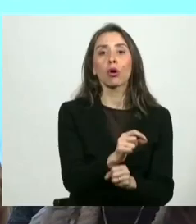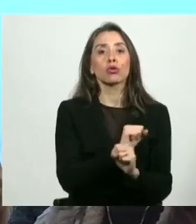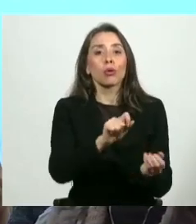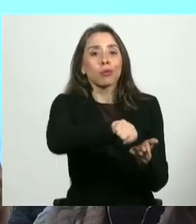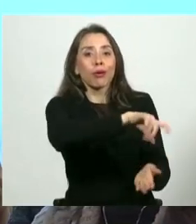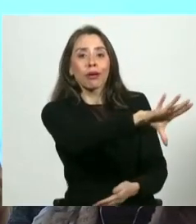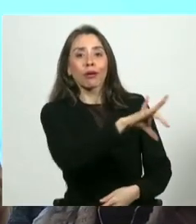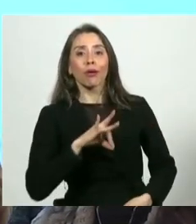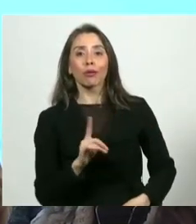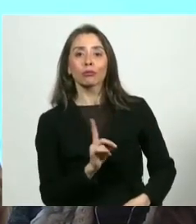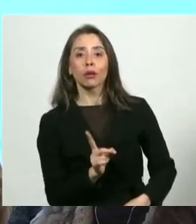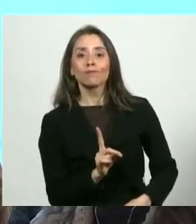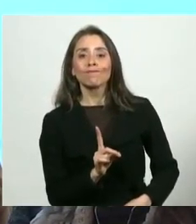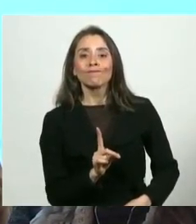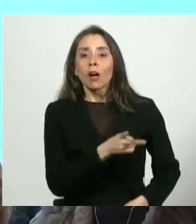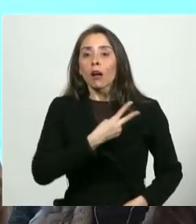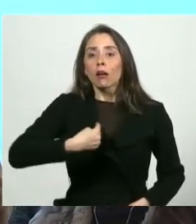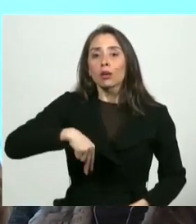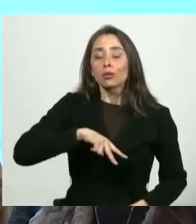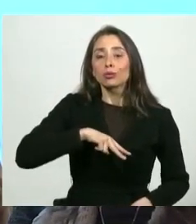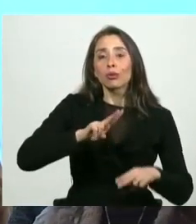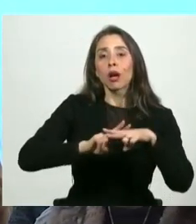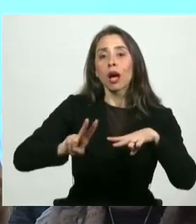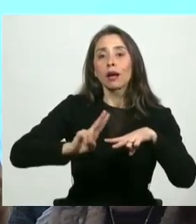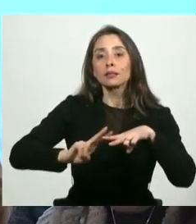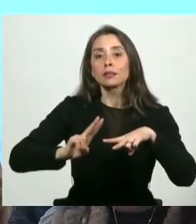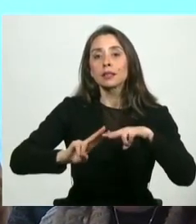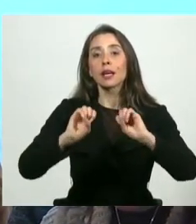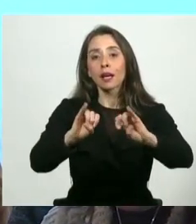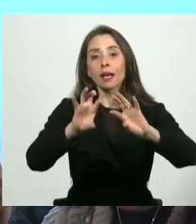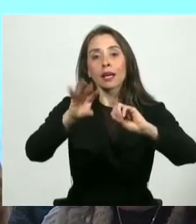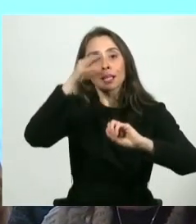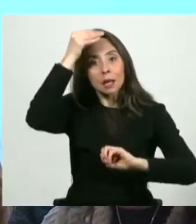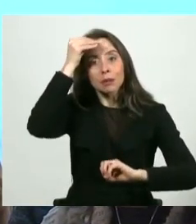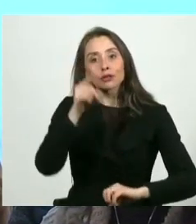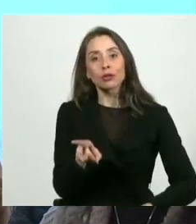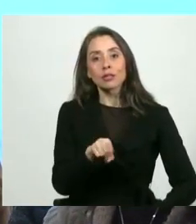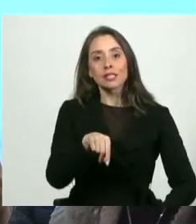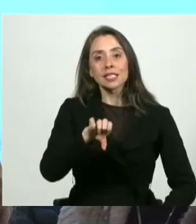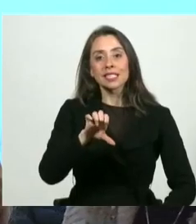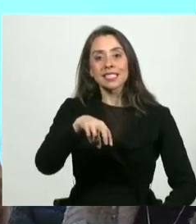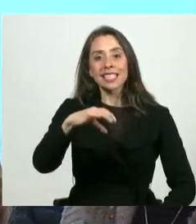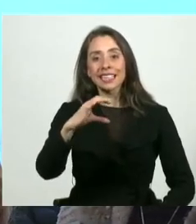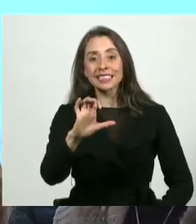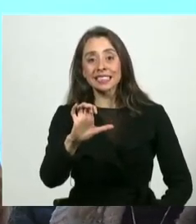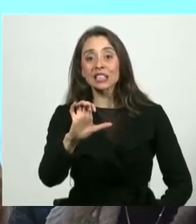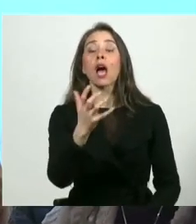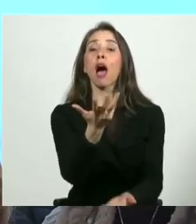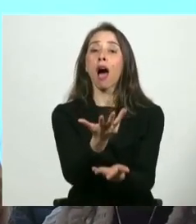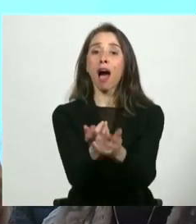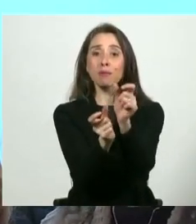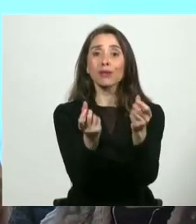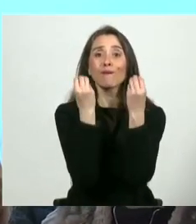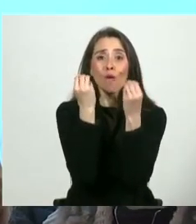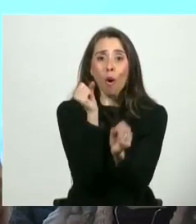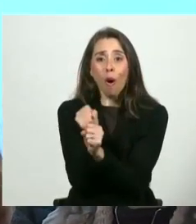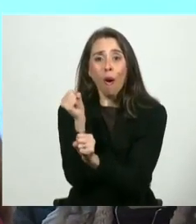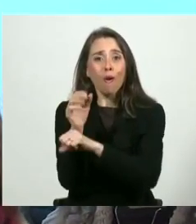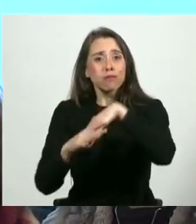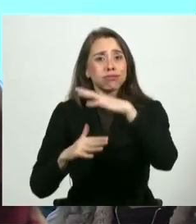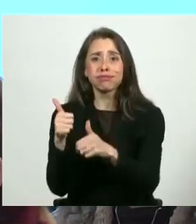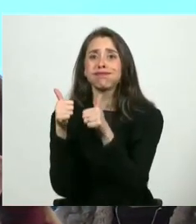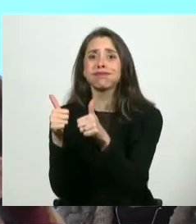podemos contratar. Actualmente nosotros estamos llevando a cabo capacitaciones CENSE y tenemos personas muy buenas